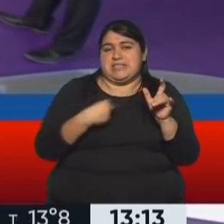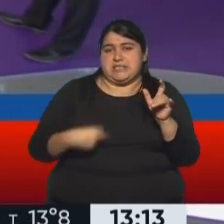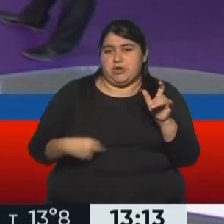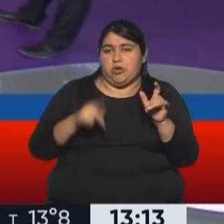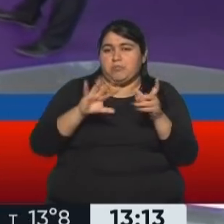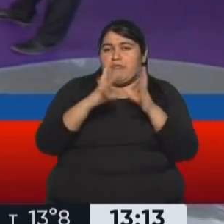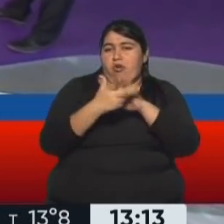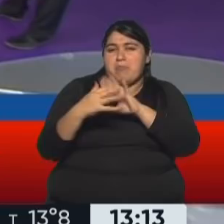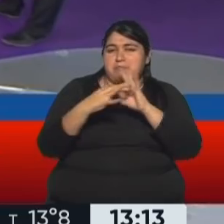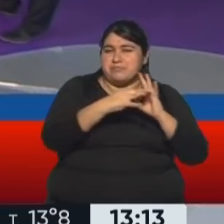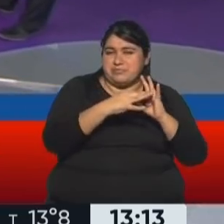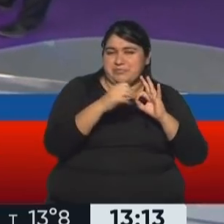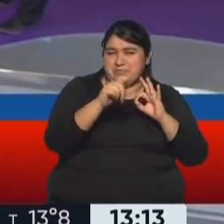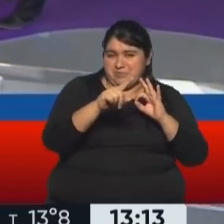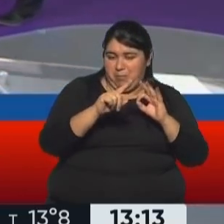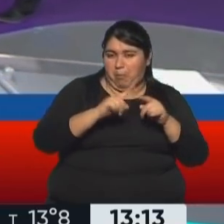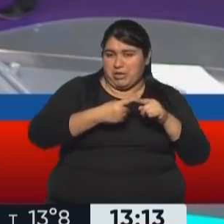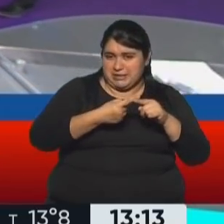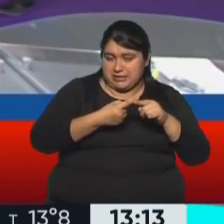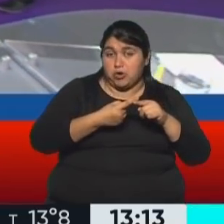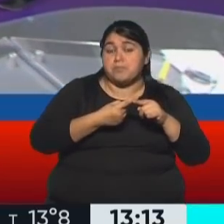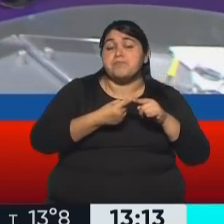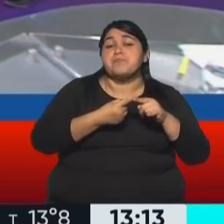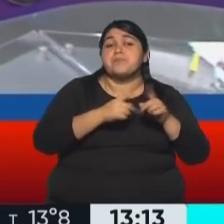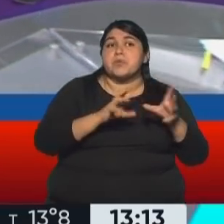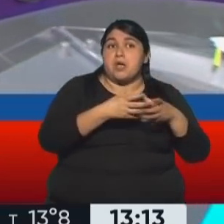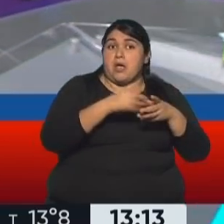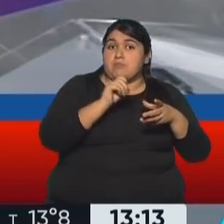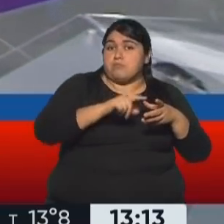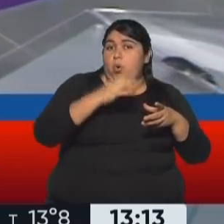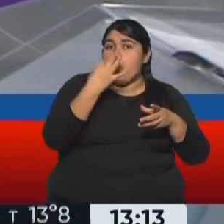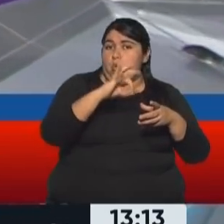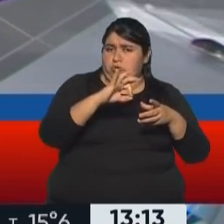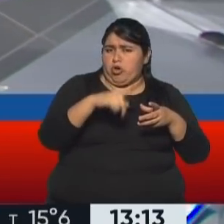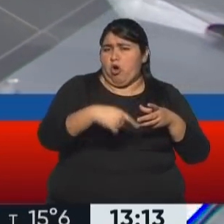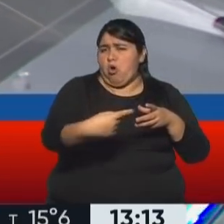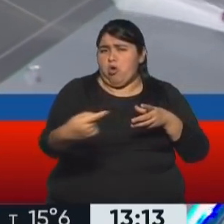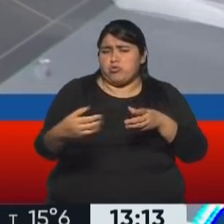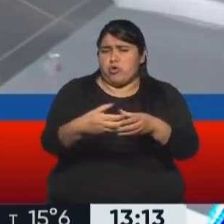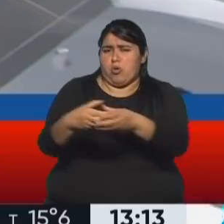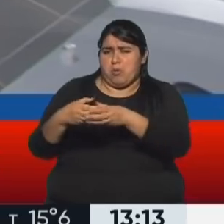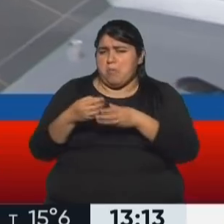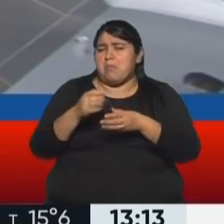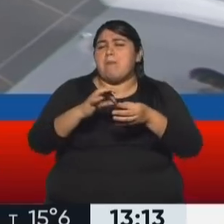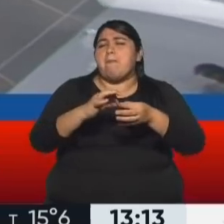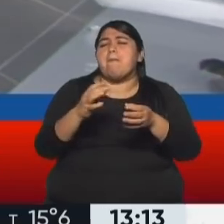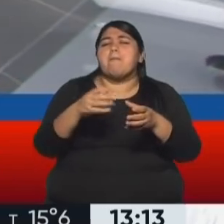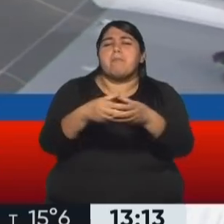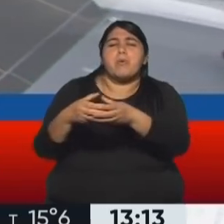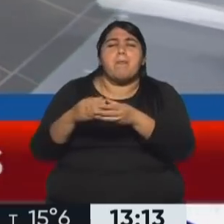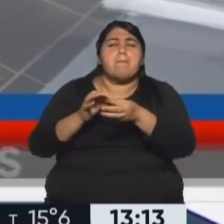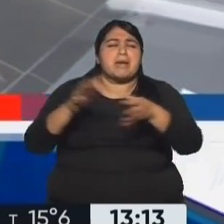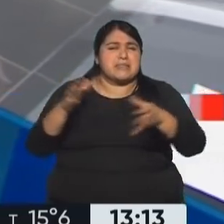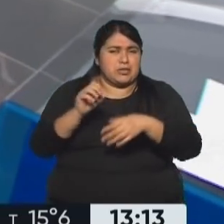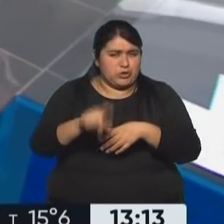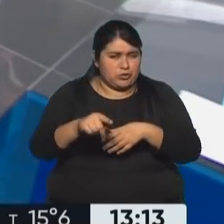solapa con la del partido. Obviamente el régimen político es un régimen de partido único. Hay partidos minoritarios, se llaman partidos democráticos, que